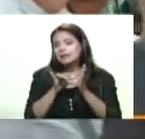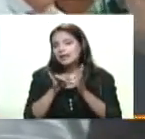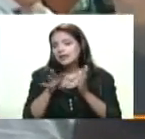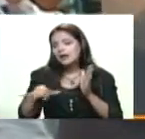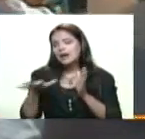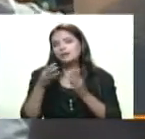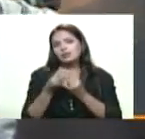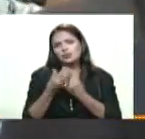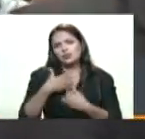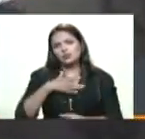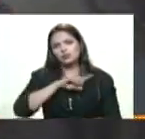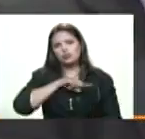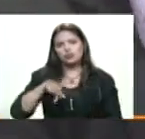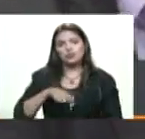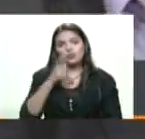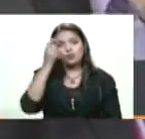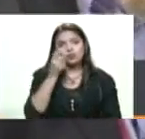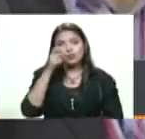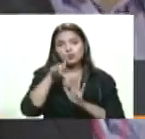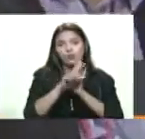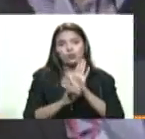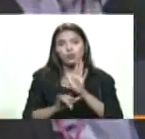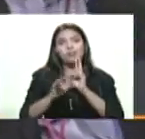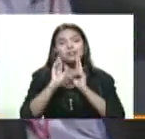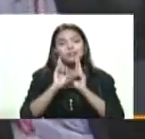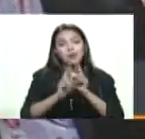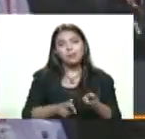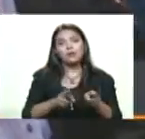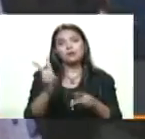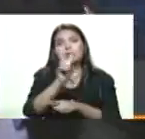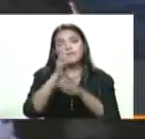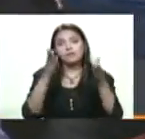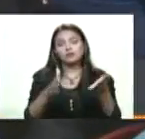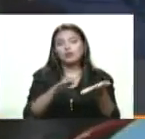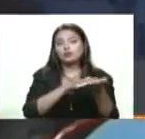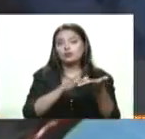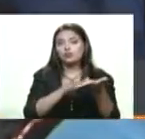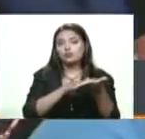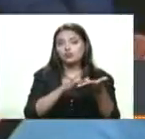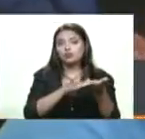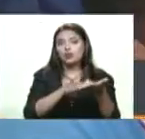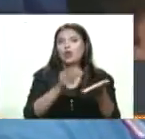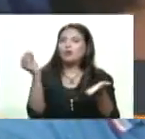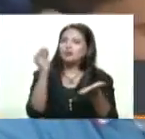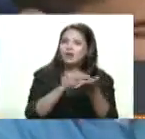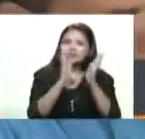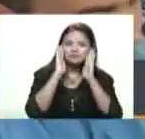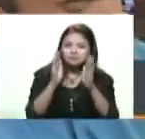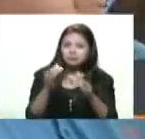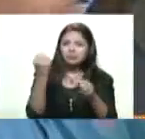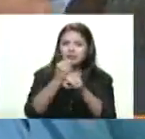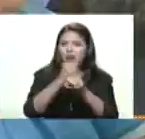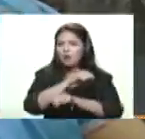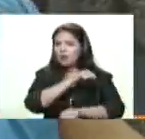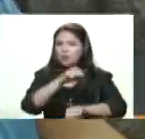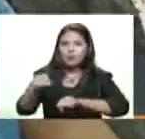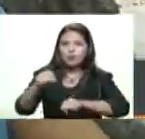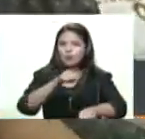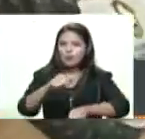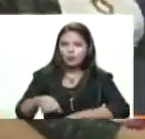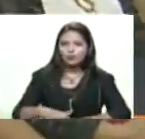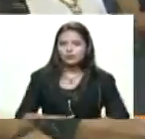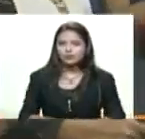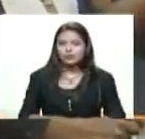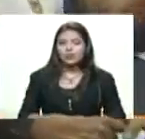constituyentes y Hay que darles respuestas y soluciones a los venezolanos el foco vuelve a estar en la gestión